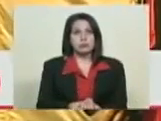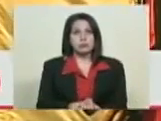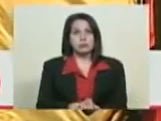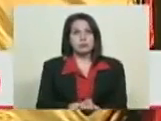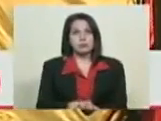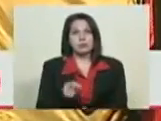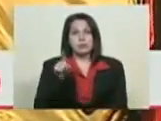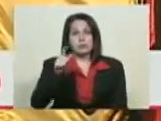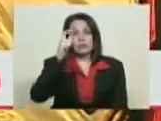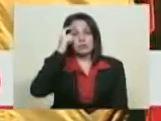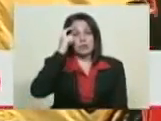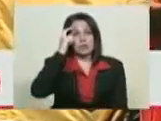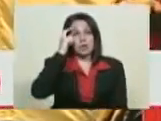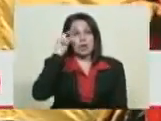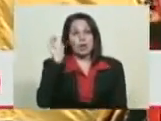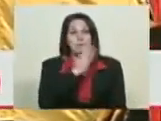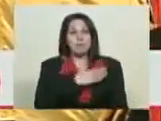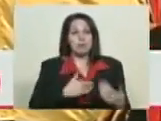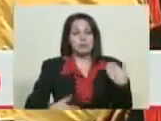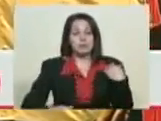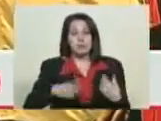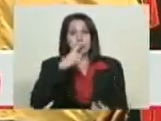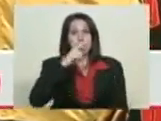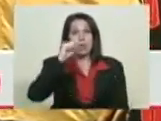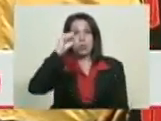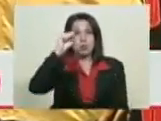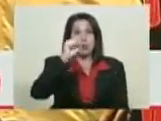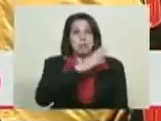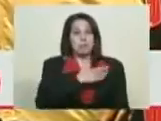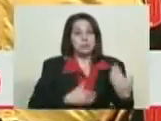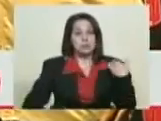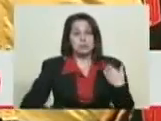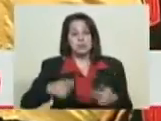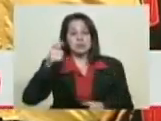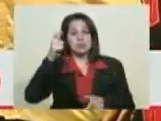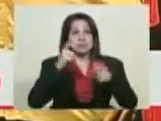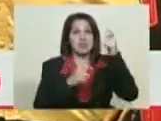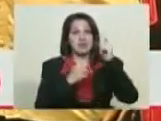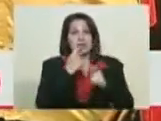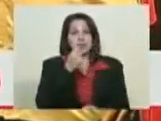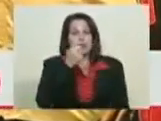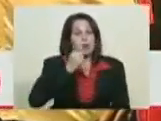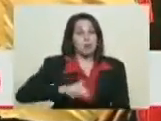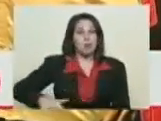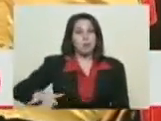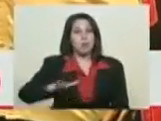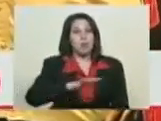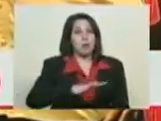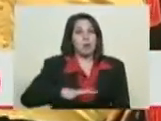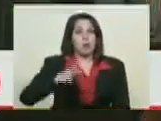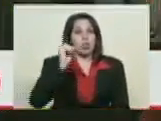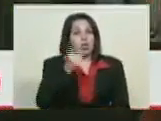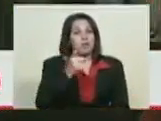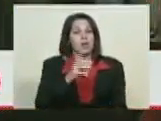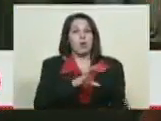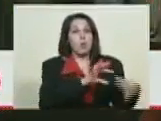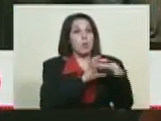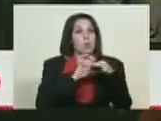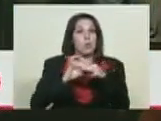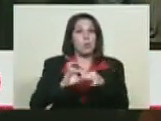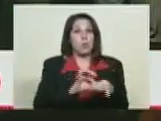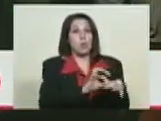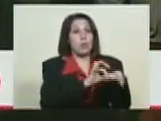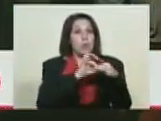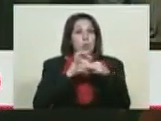día el presidente Nicolás Maduro, el presidente Hugo Chávez, le dijo a nuestro pueblo que nos mantuviéramos unidos, una unidad